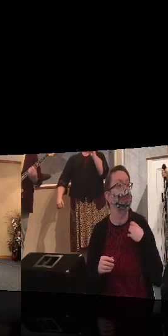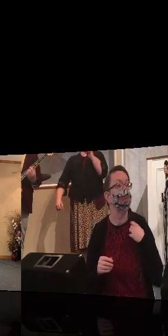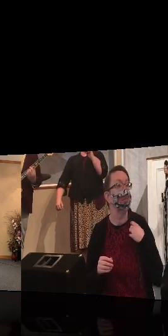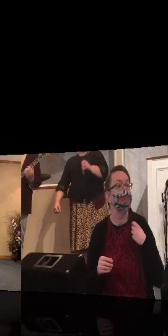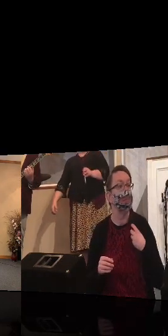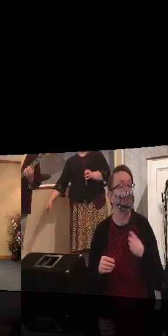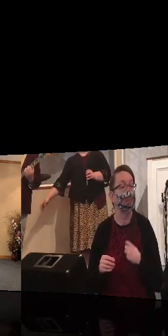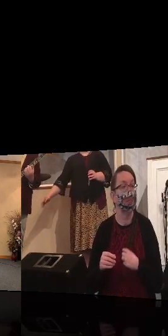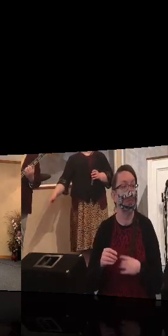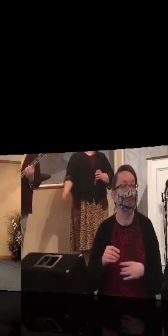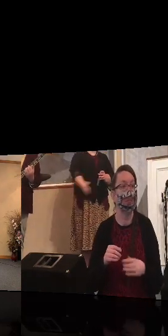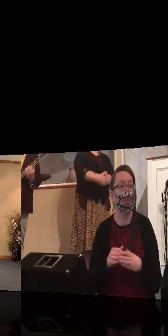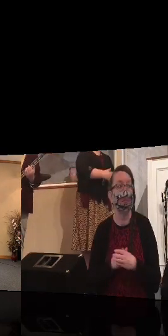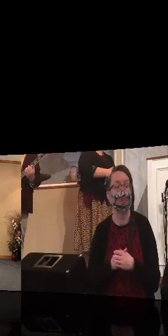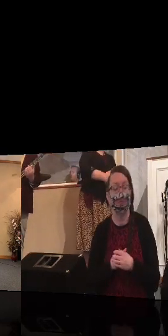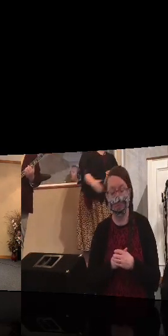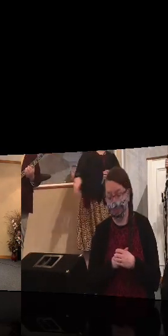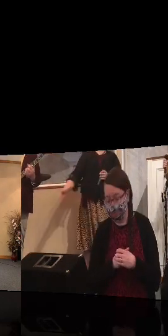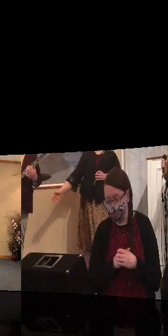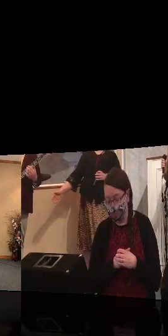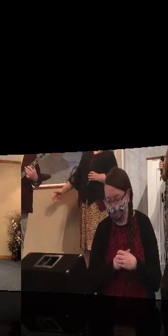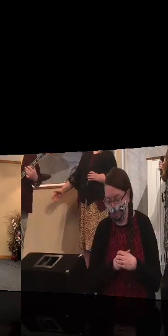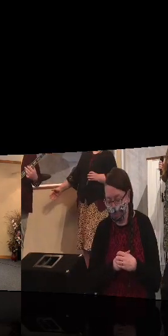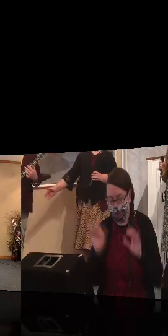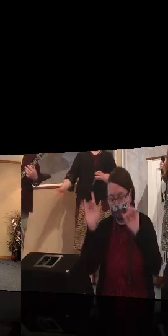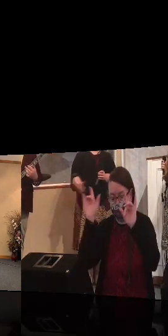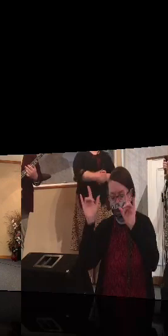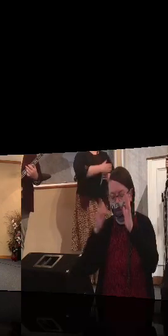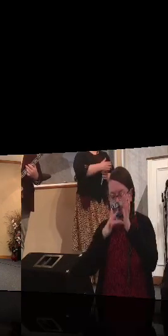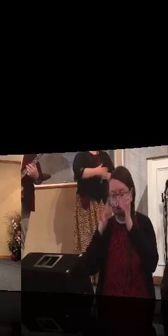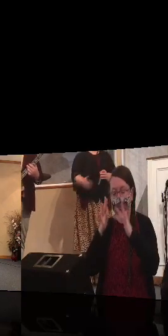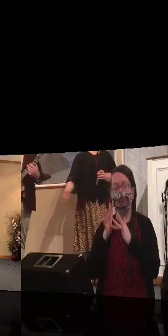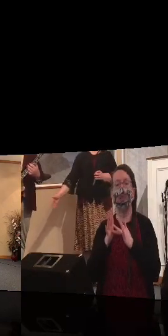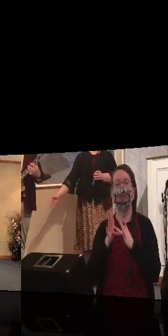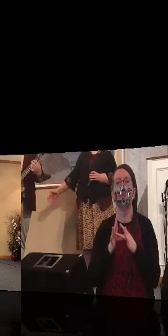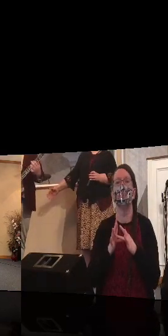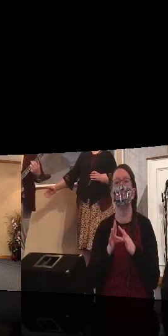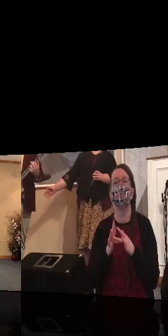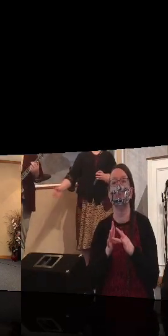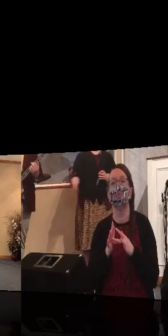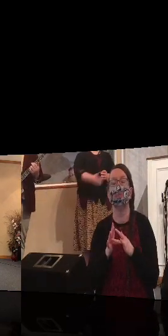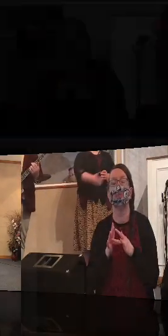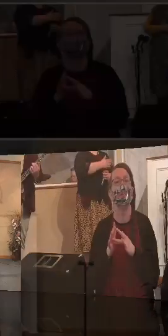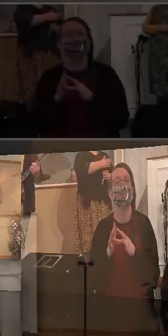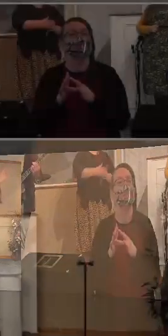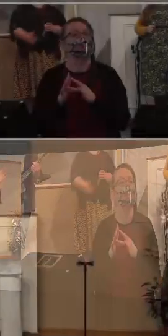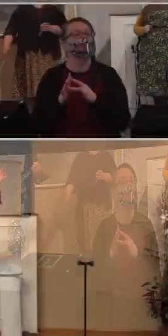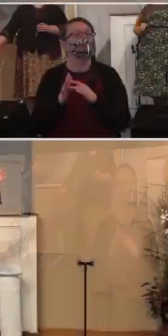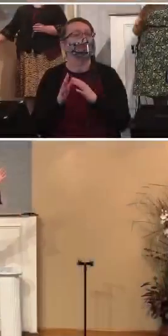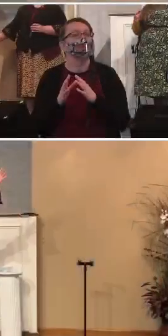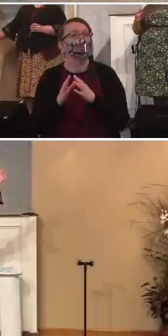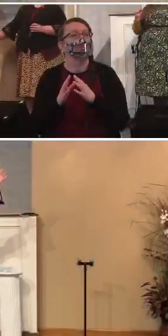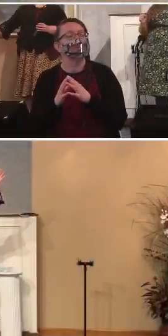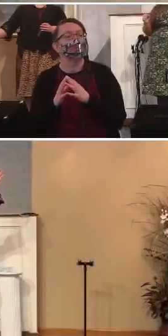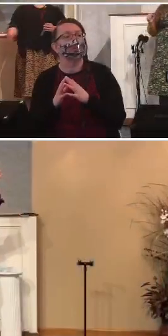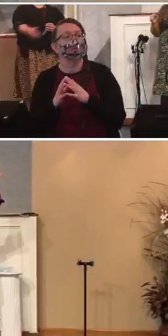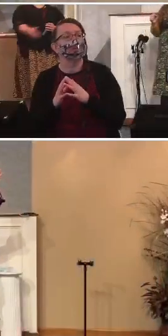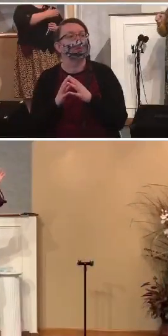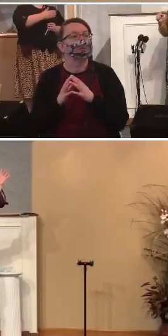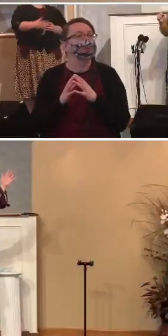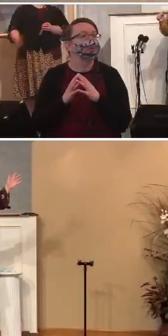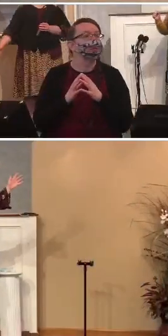Te amamos, Jesús. I love you, Jesus. Yo oro por esta congregación. God, I pray over this congregation. Para que tú muevas